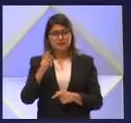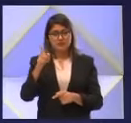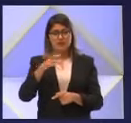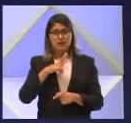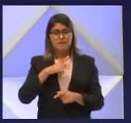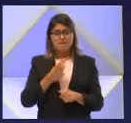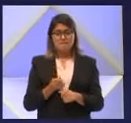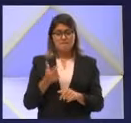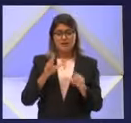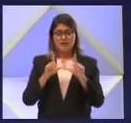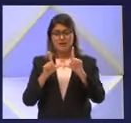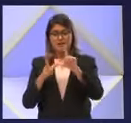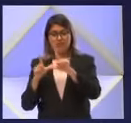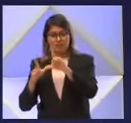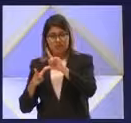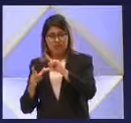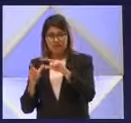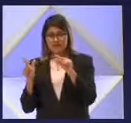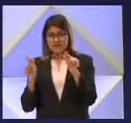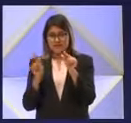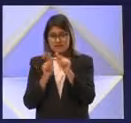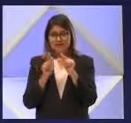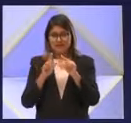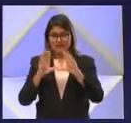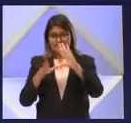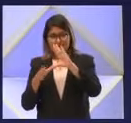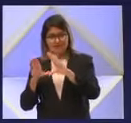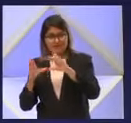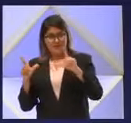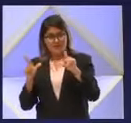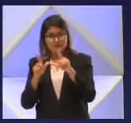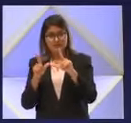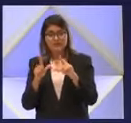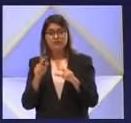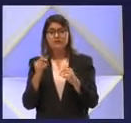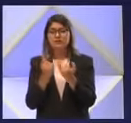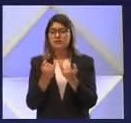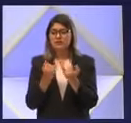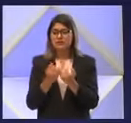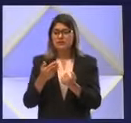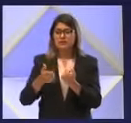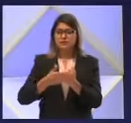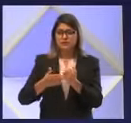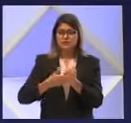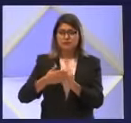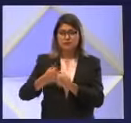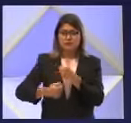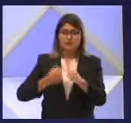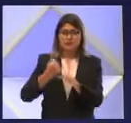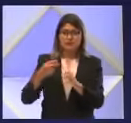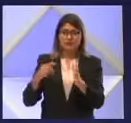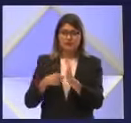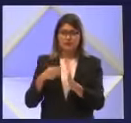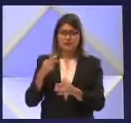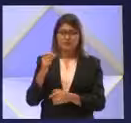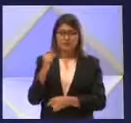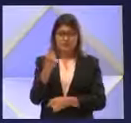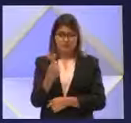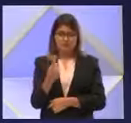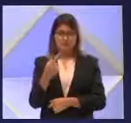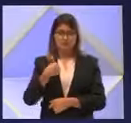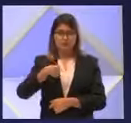operacional mexicano volando hoy en día y el página nido se lanzará el año próximo entonces es un éxito no presentó